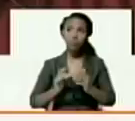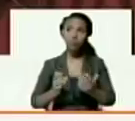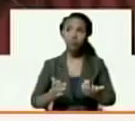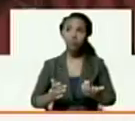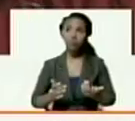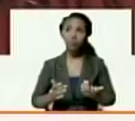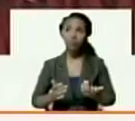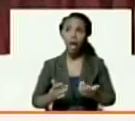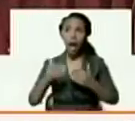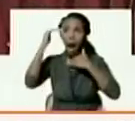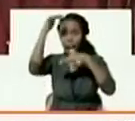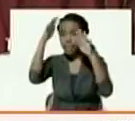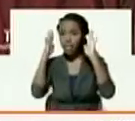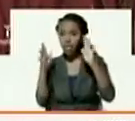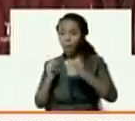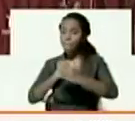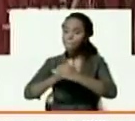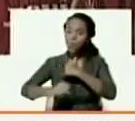a la atención del embarazo,